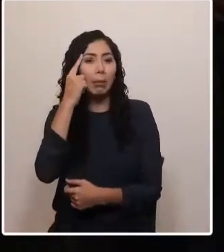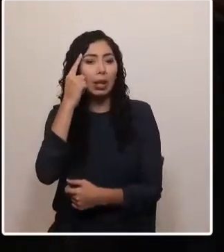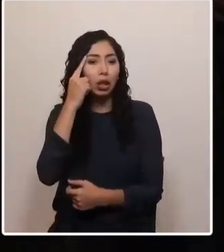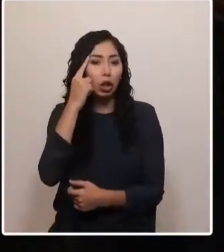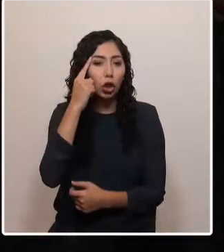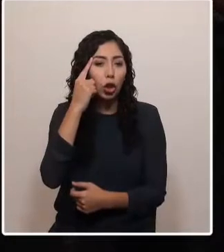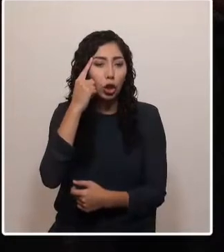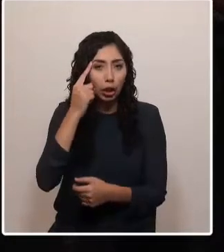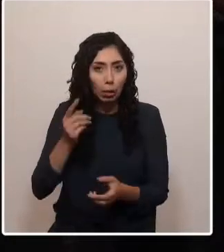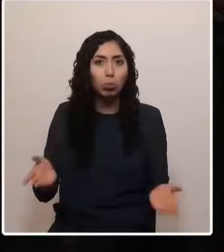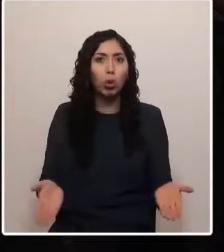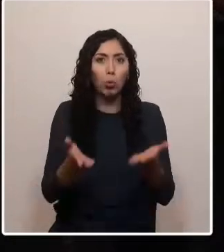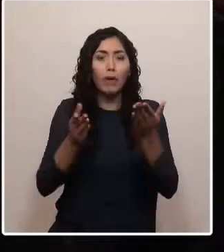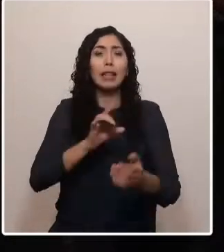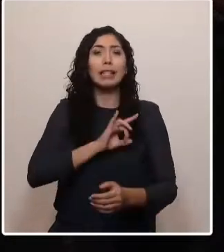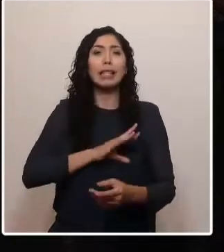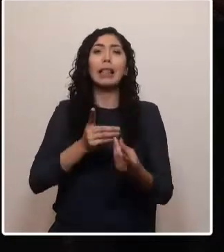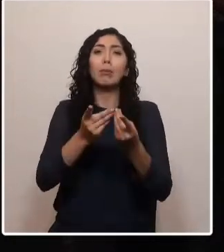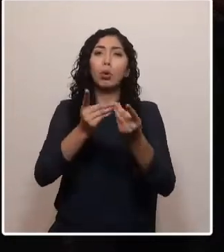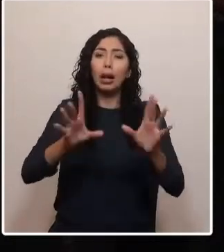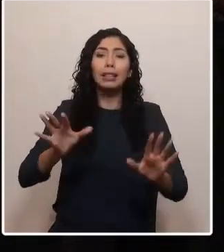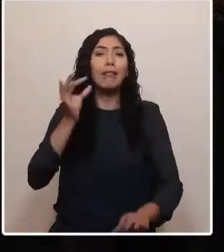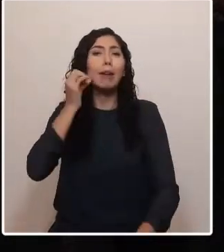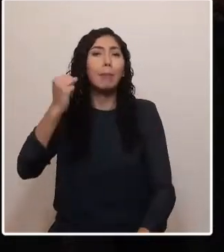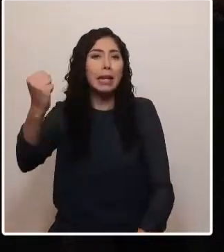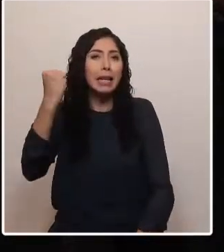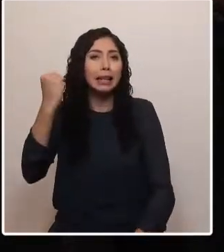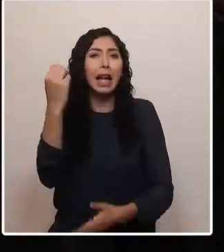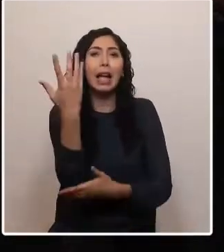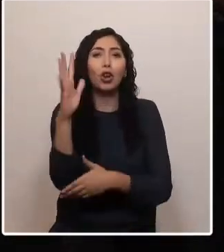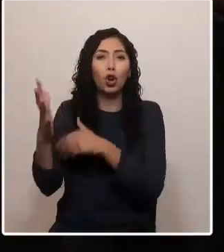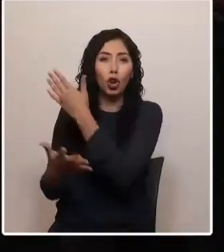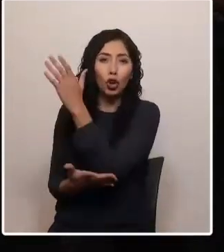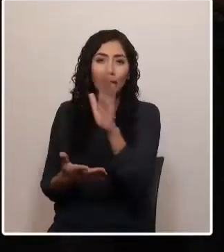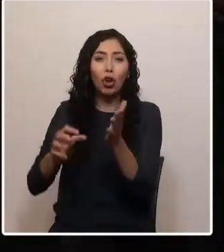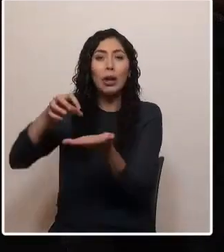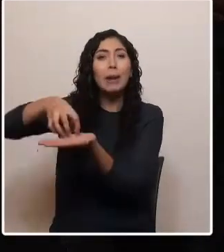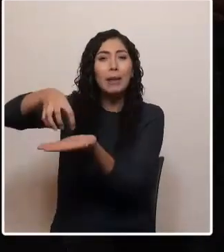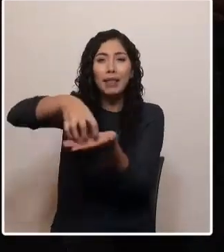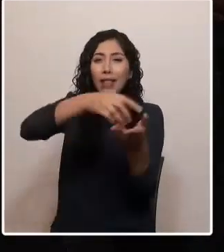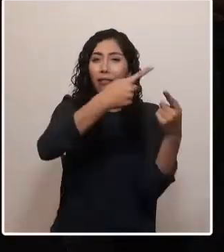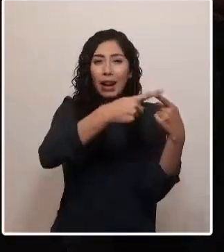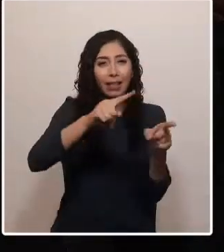democrático, feminista, ecológico y pluricultural. Muchas gracias.